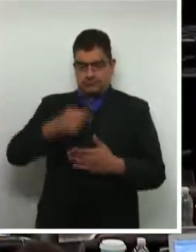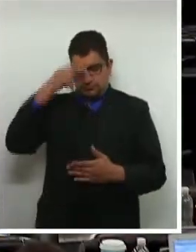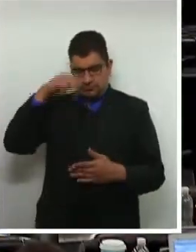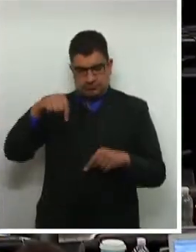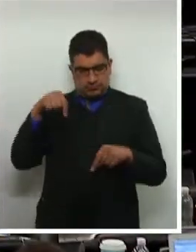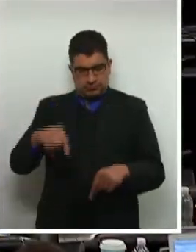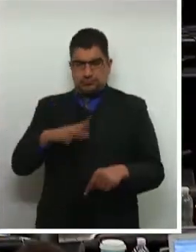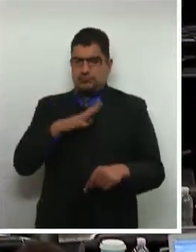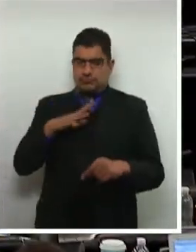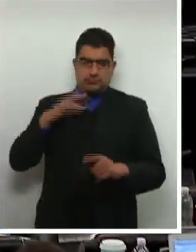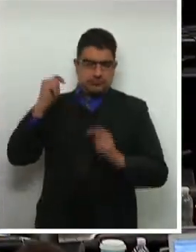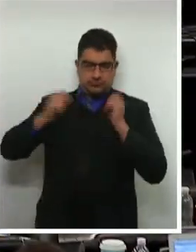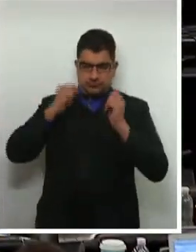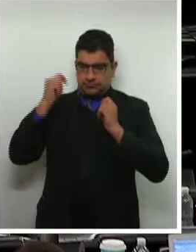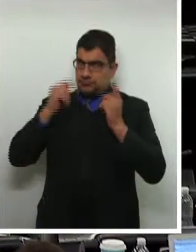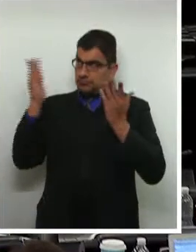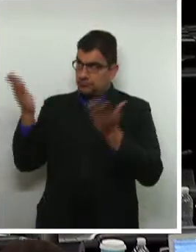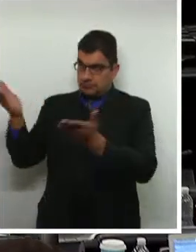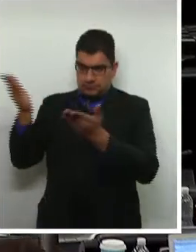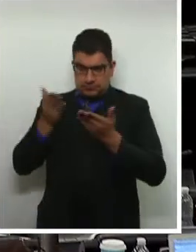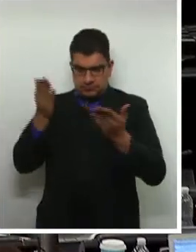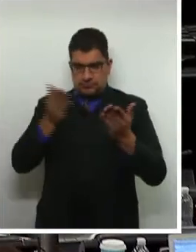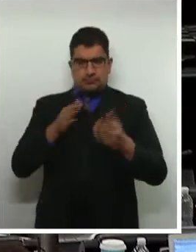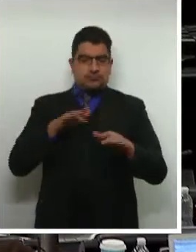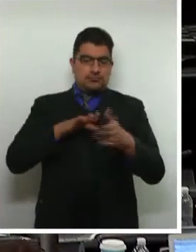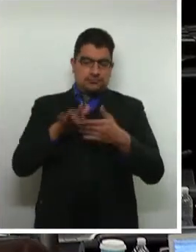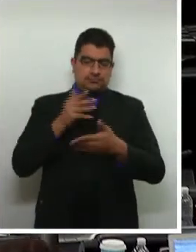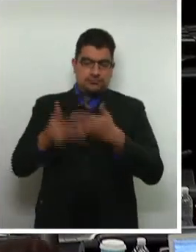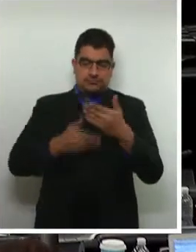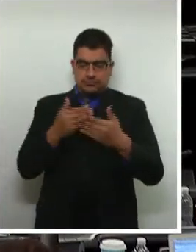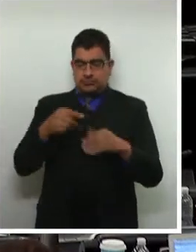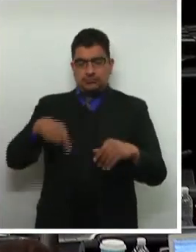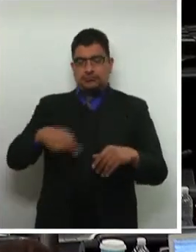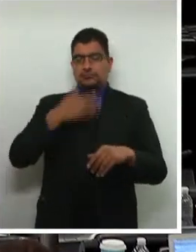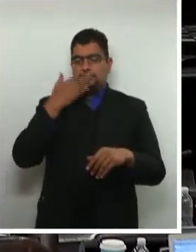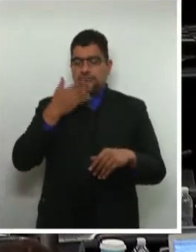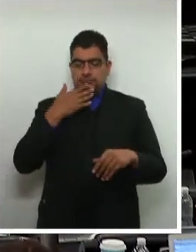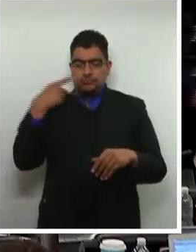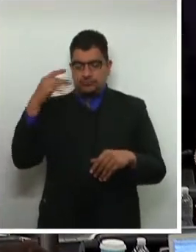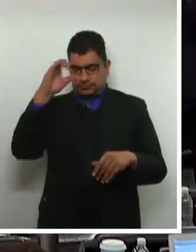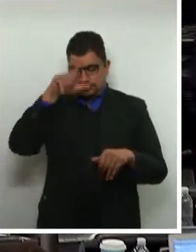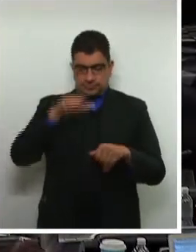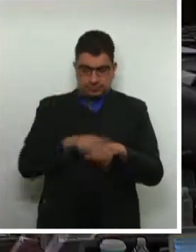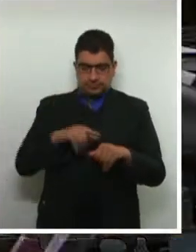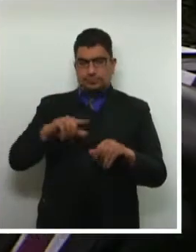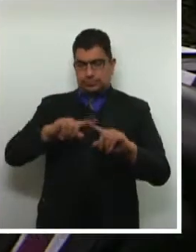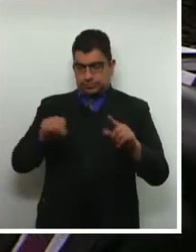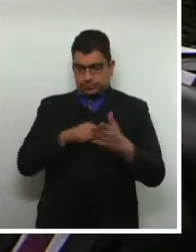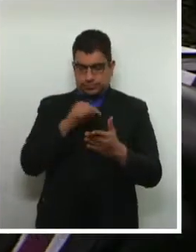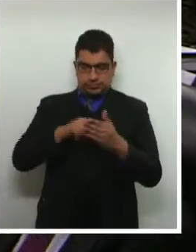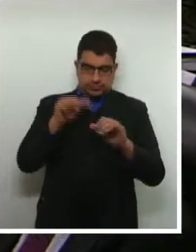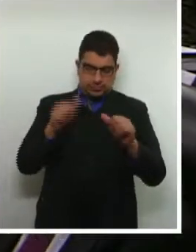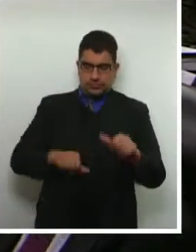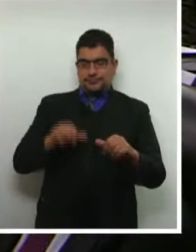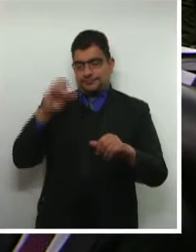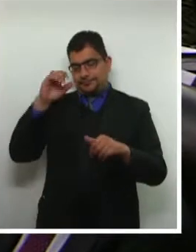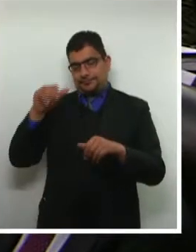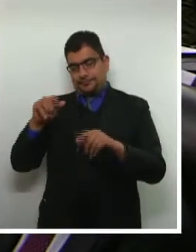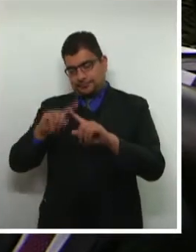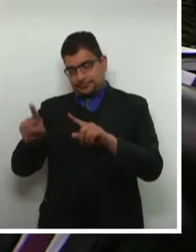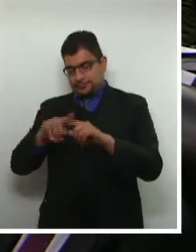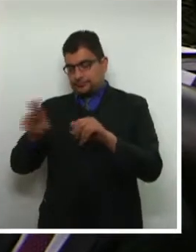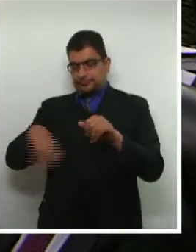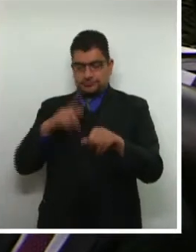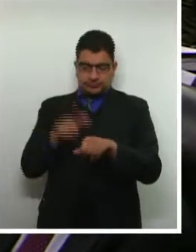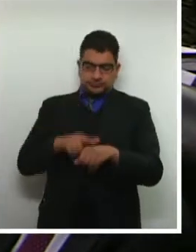su vocación turística, aprovechando su patrimonio histórico, arquitectónico, artístico, natural,